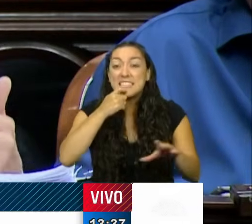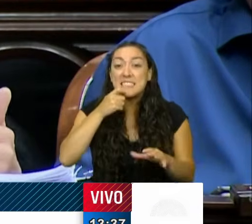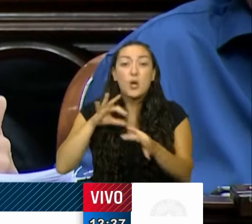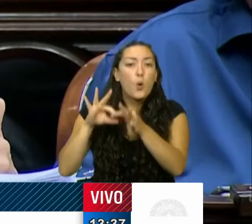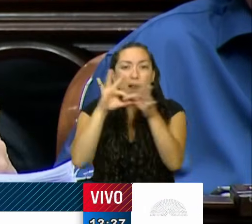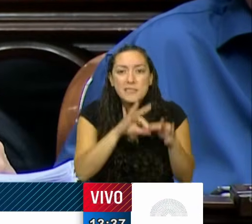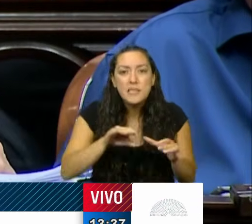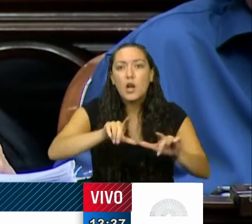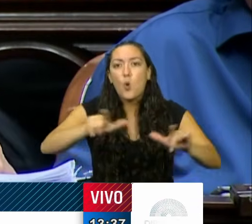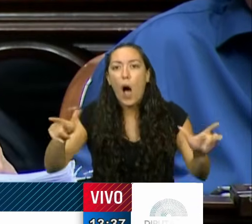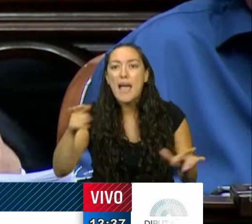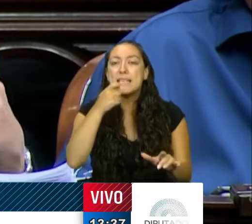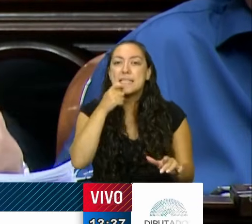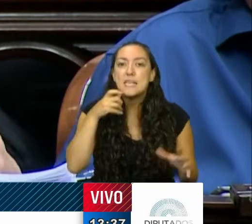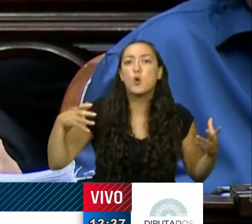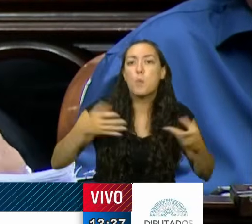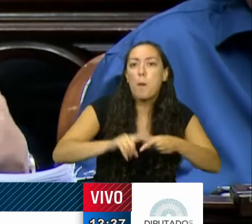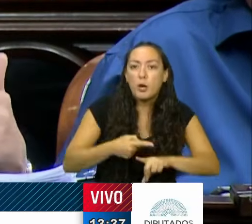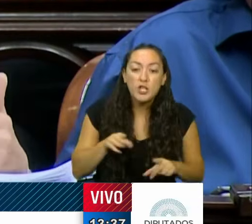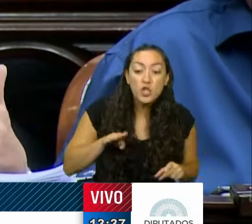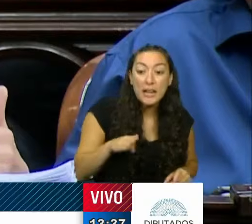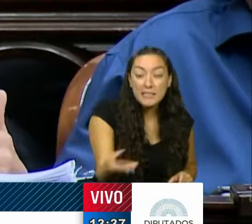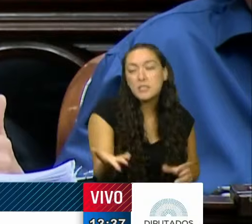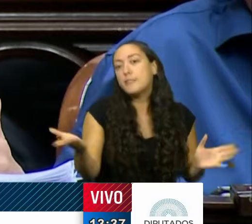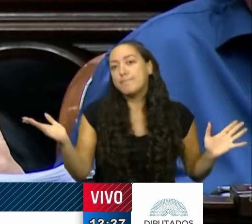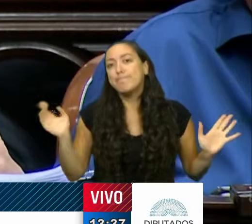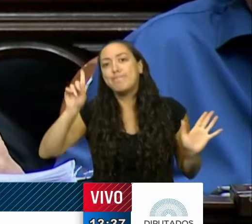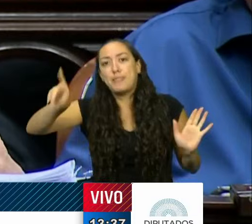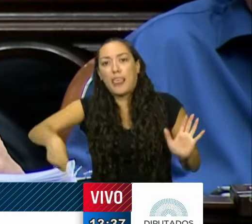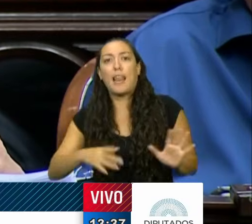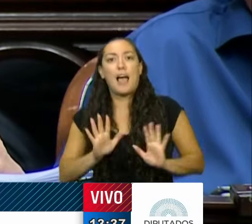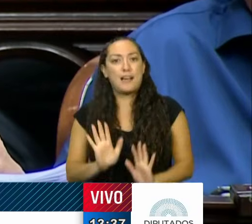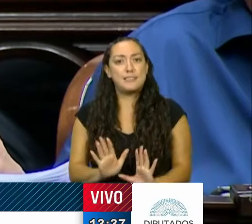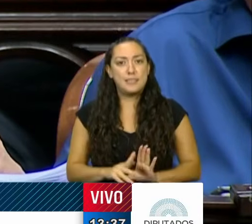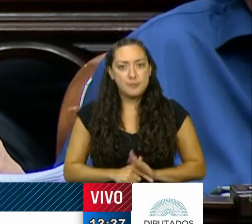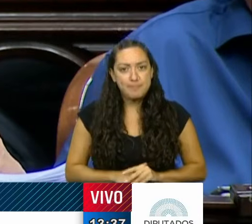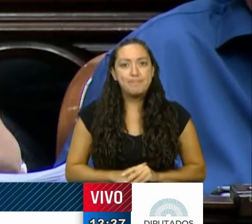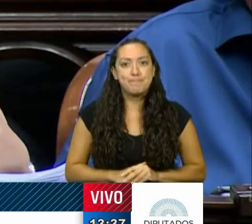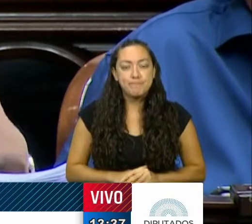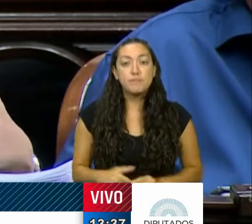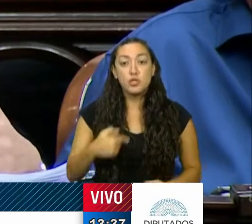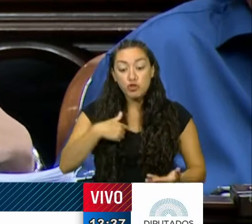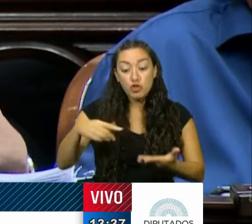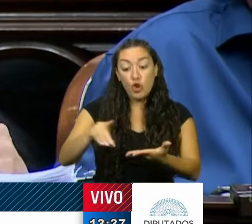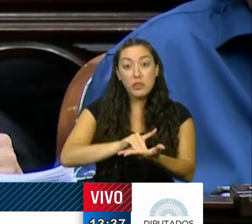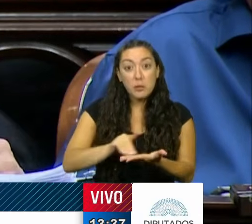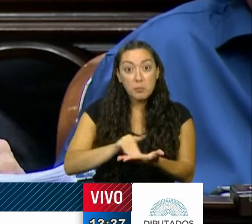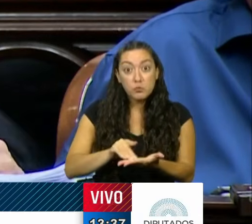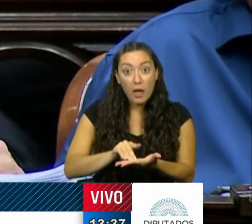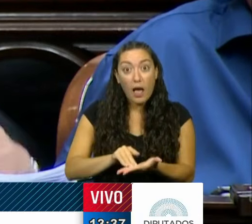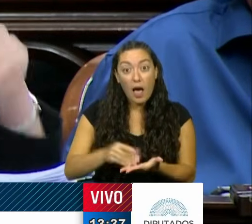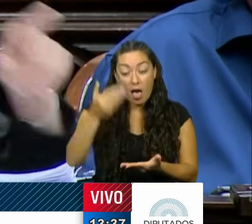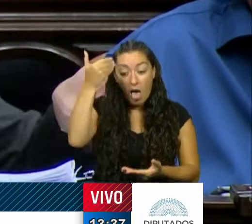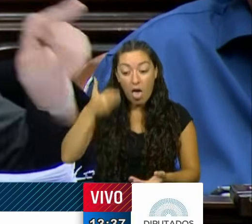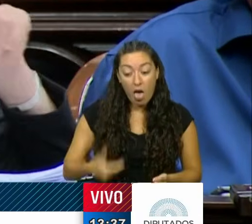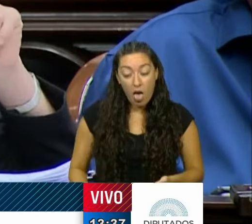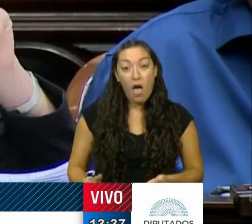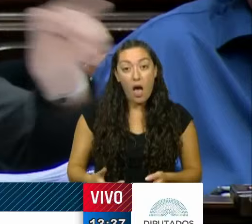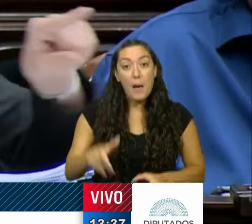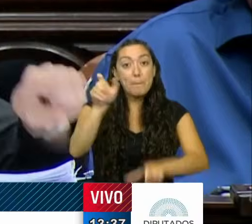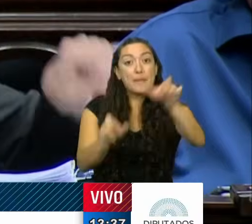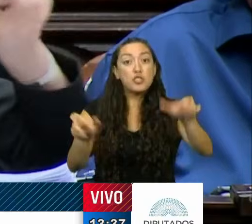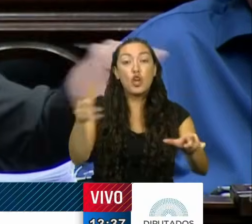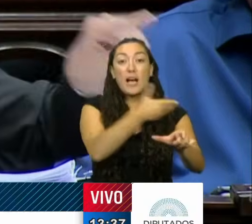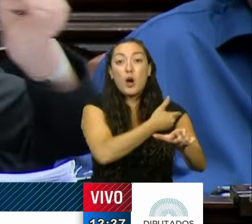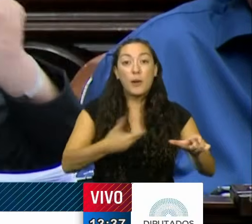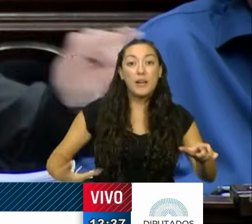las banderas. Entonces, como diputada, hago responsable a esos